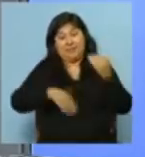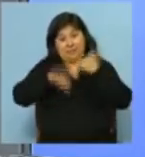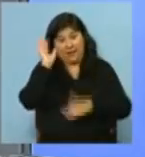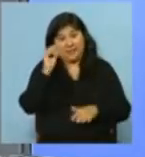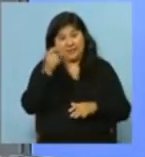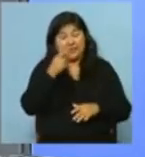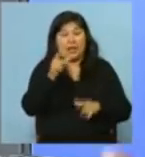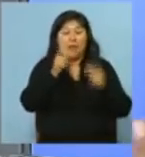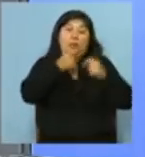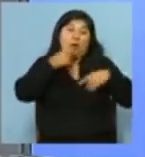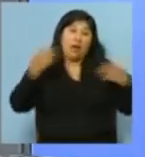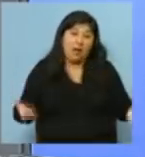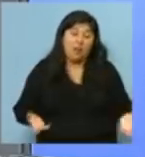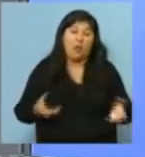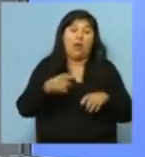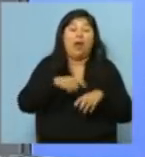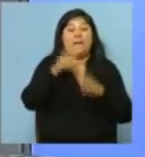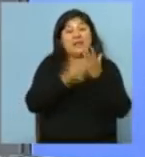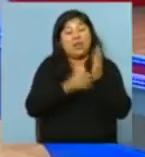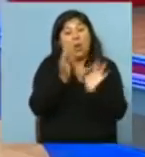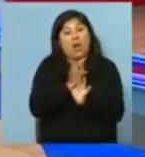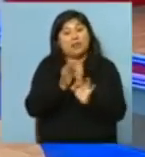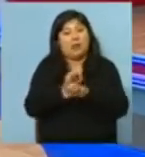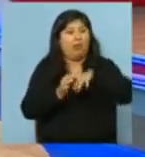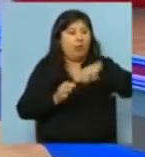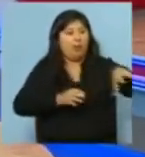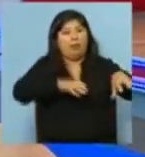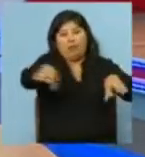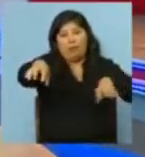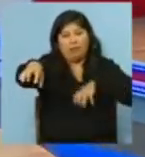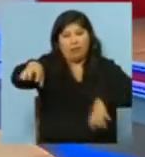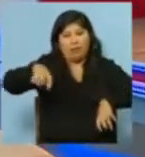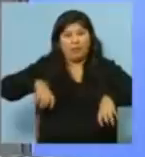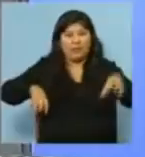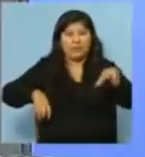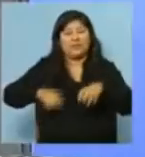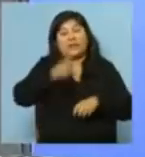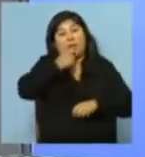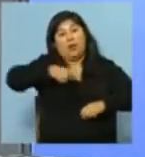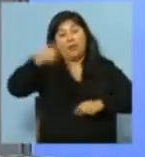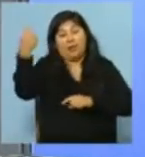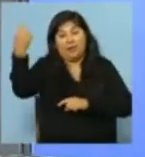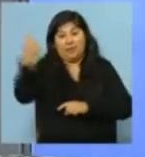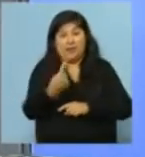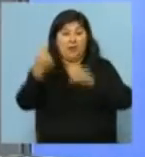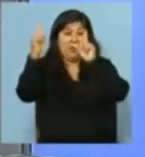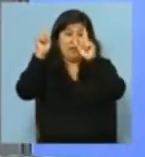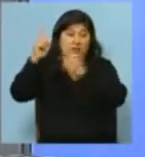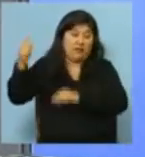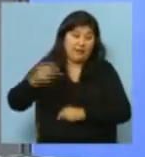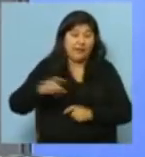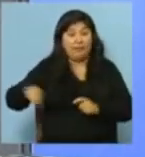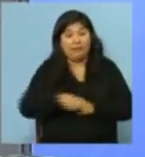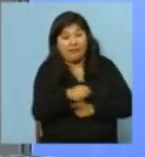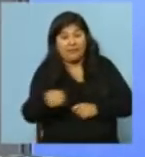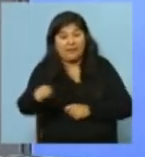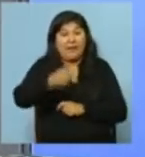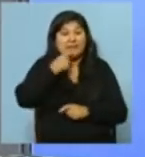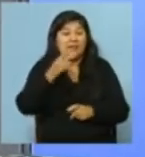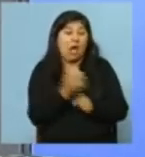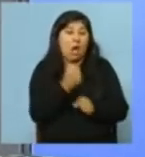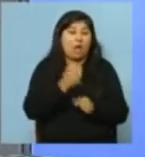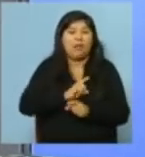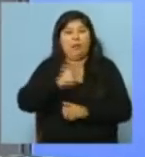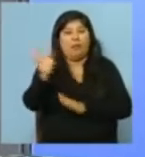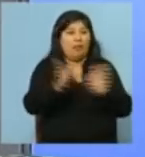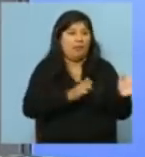un un educador del interior a hacer un trámite al Ministerio de Educación y gat m colectivo trasladándose dentro de la ciudad que lo que gana